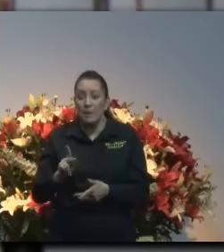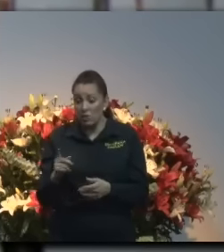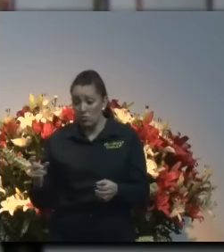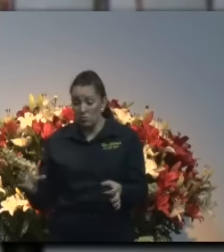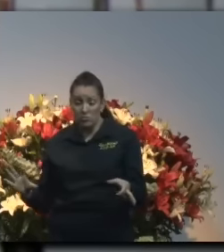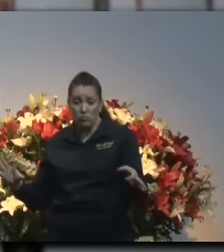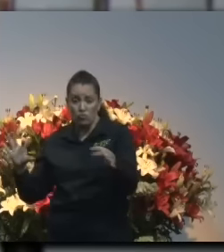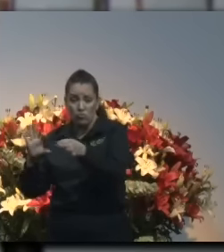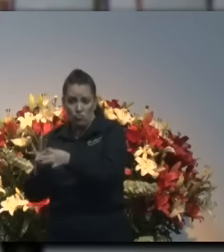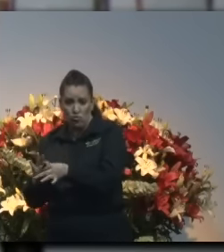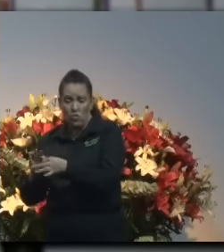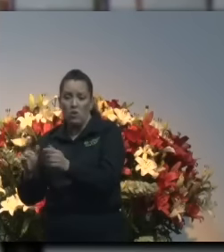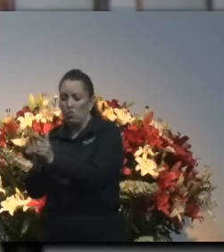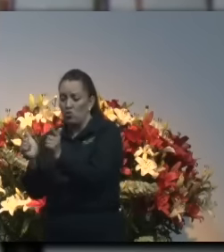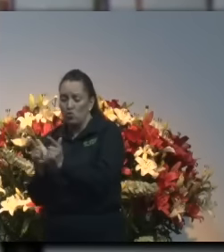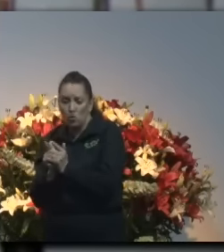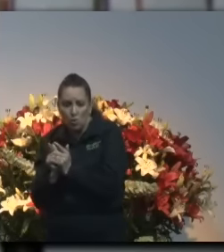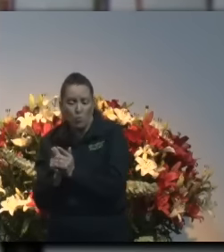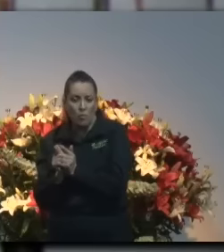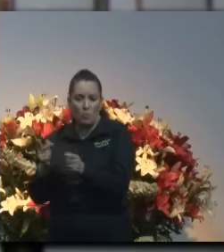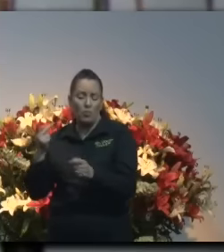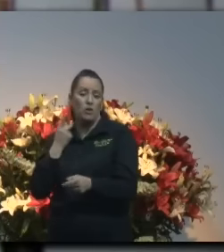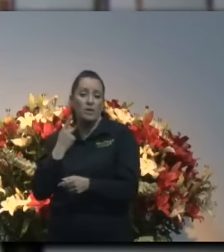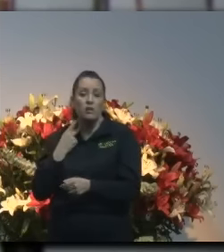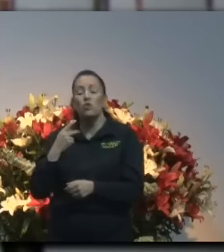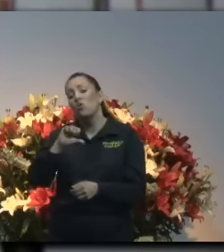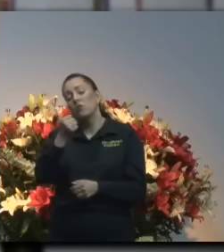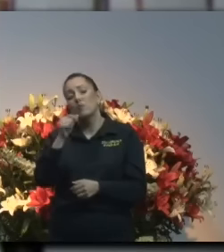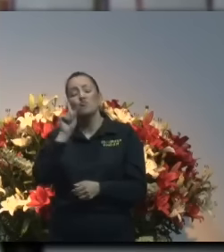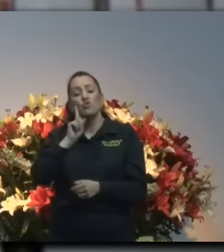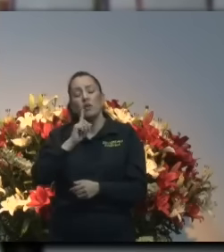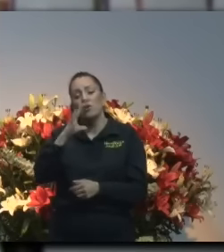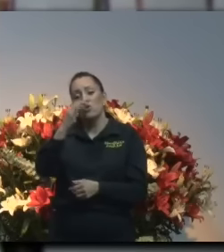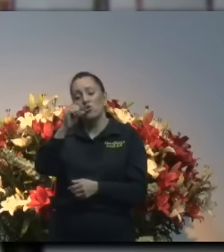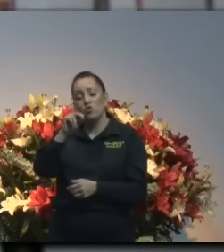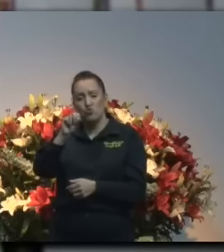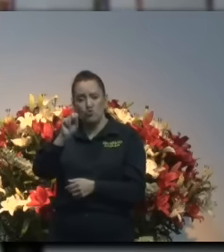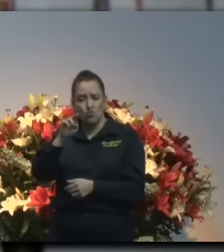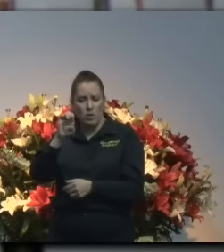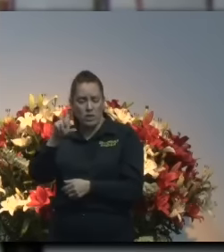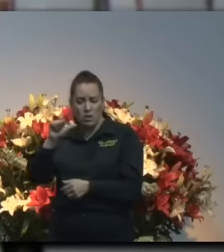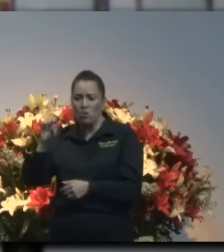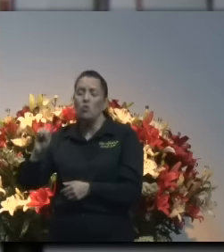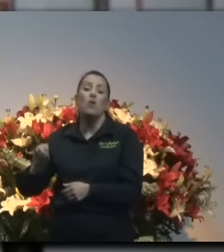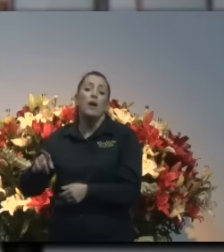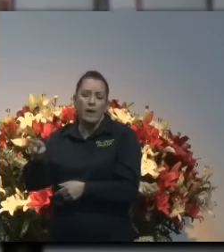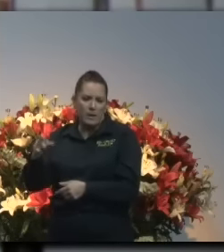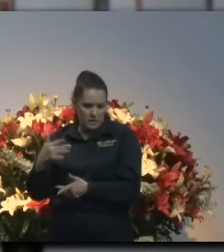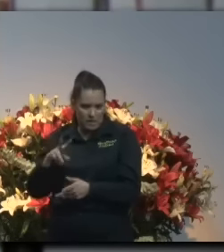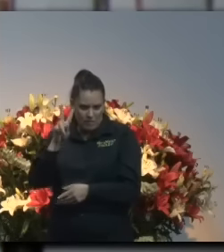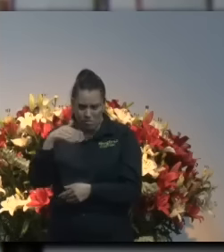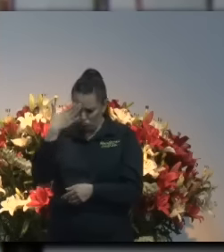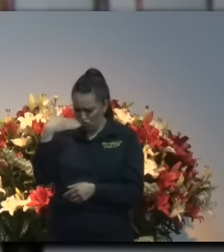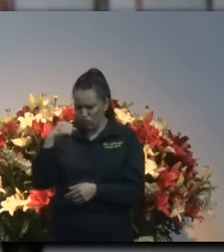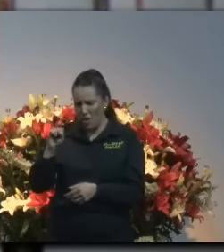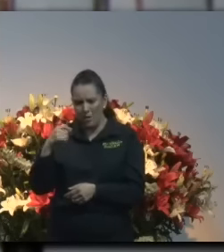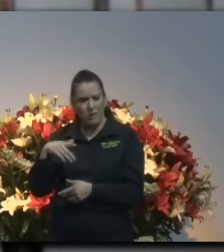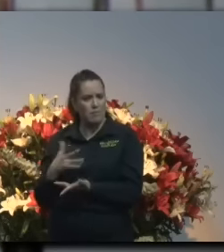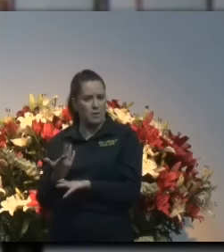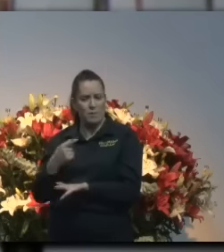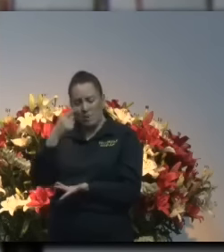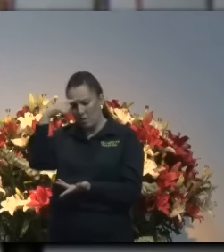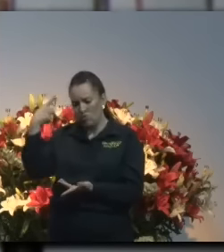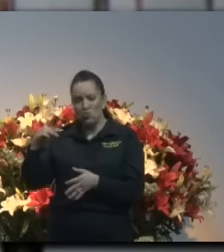político, una Consuelo Saizar, que es una mujer extraordinaria en su trabajo, y por qué no hablar de